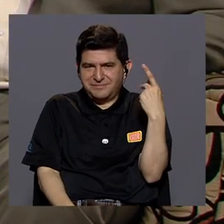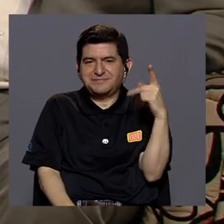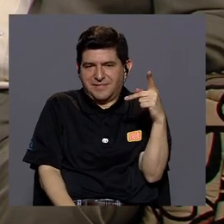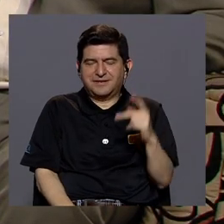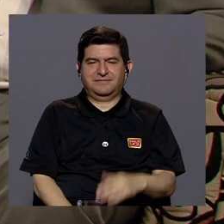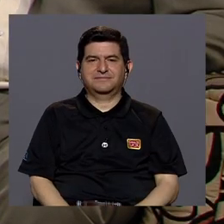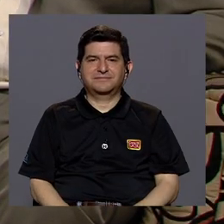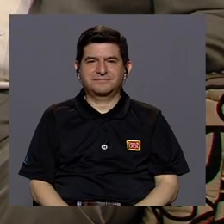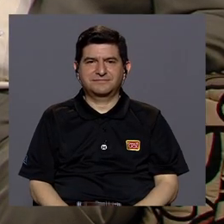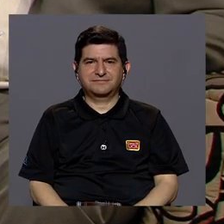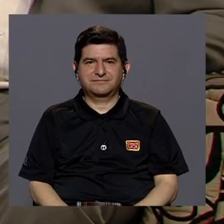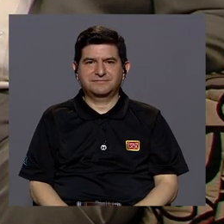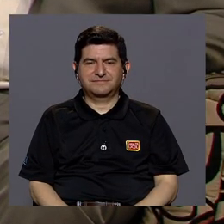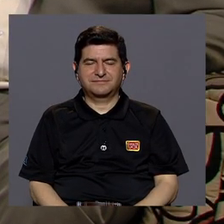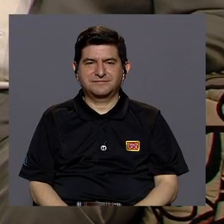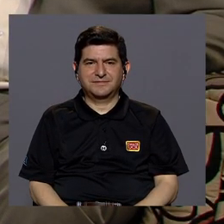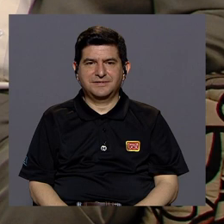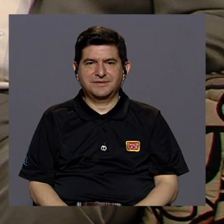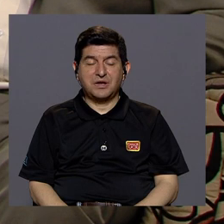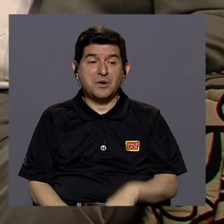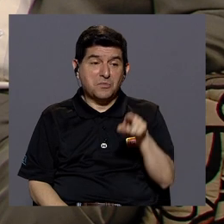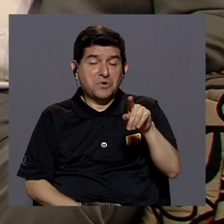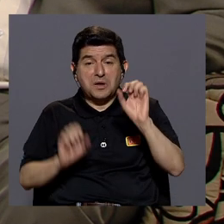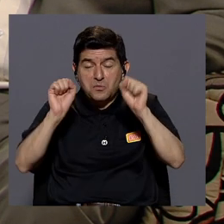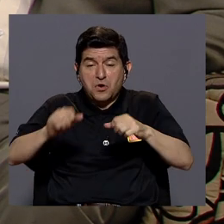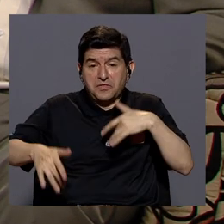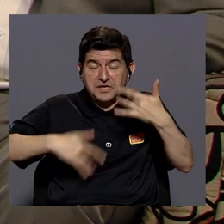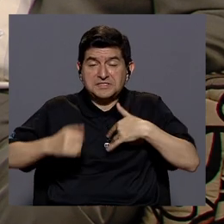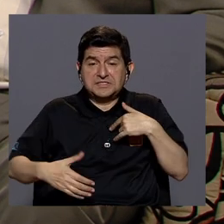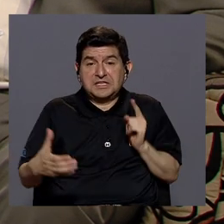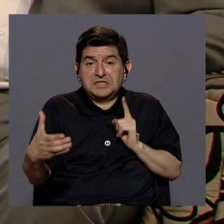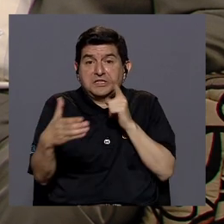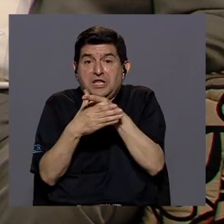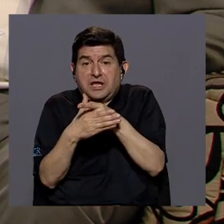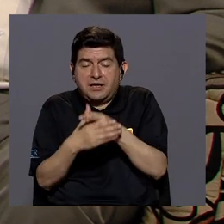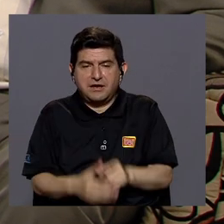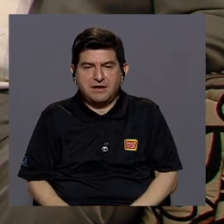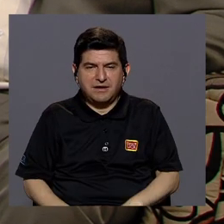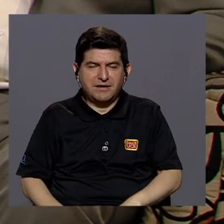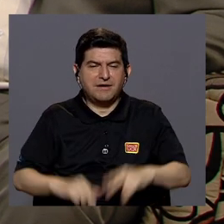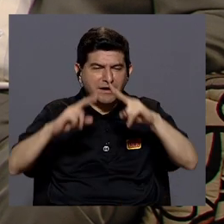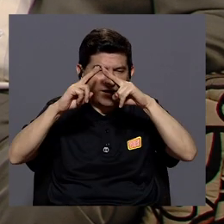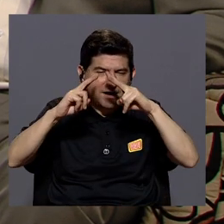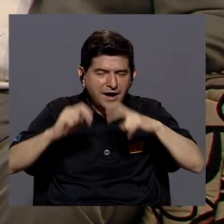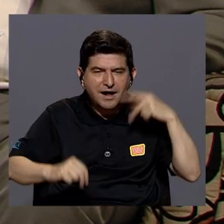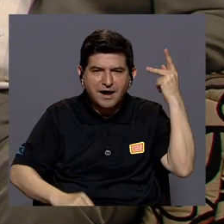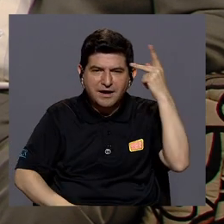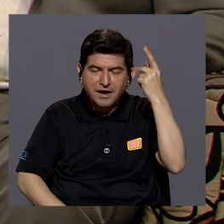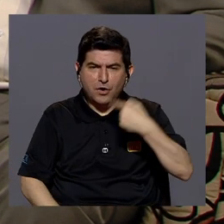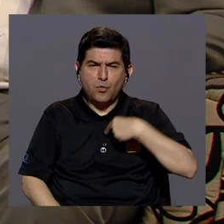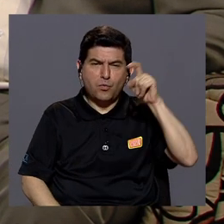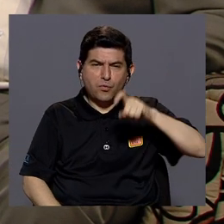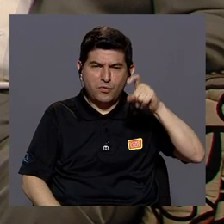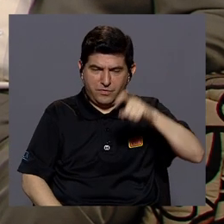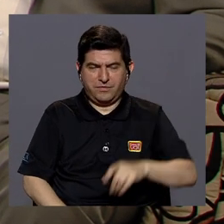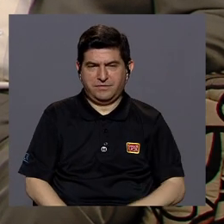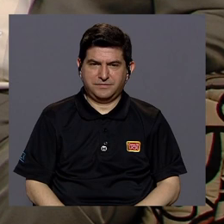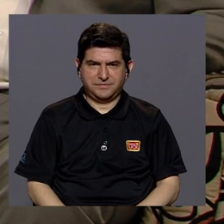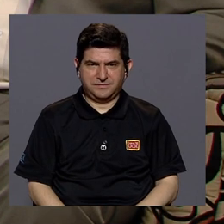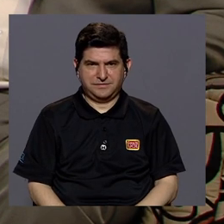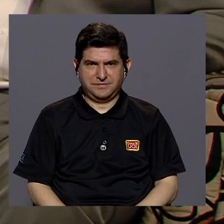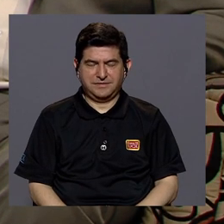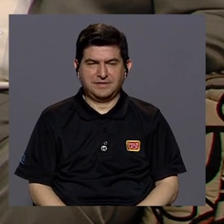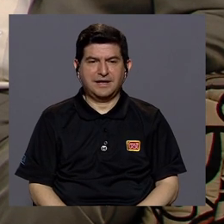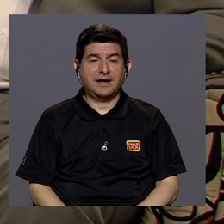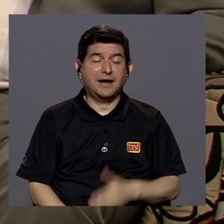Porque se puede sentir ofendido, porque quiera que no, al analizar la política, uno tiene que decir que